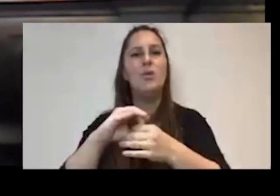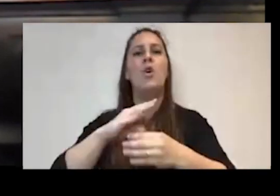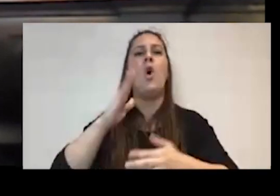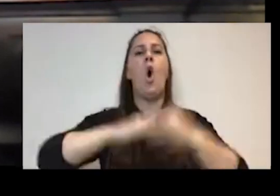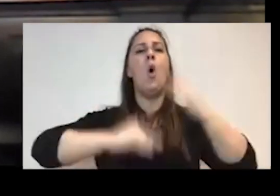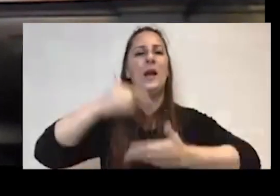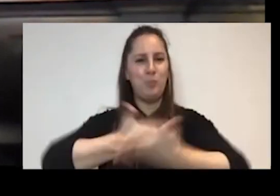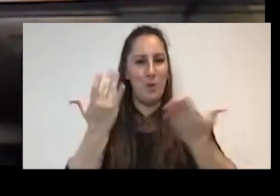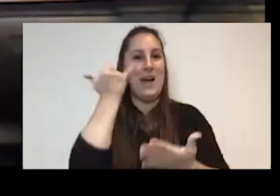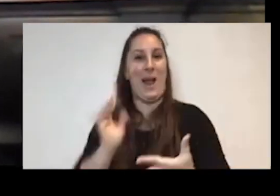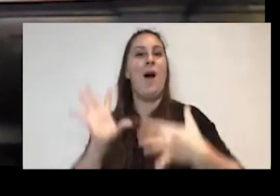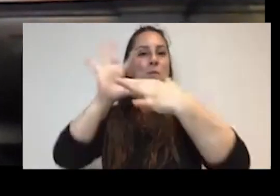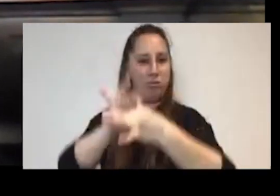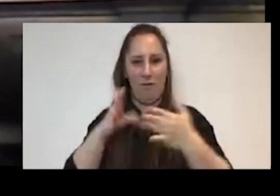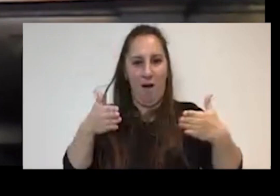públicas,